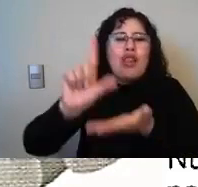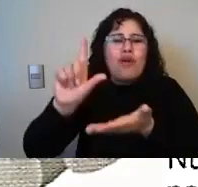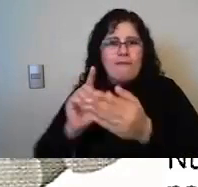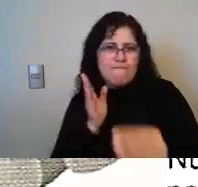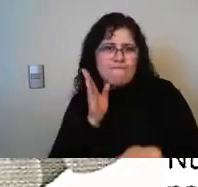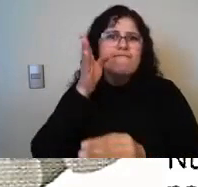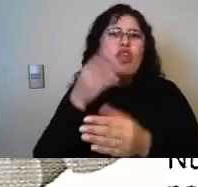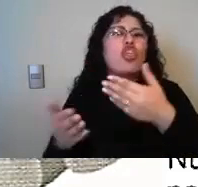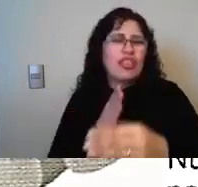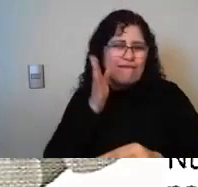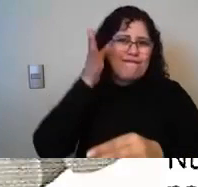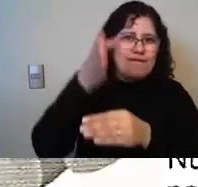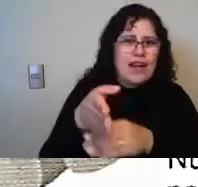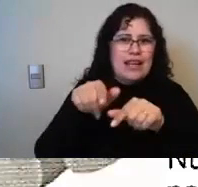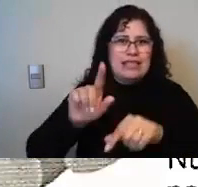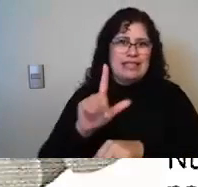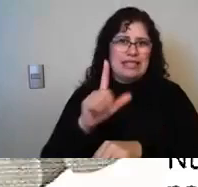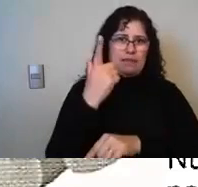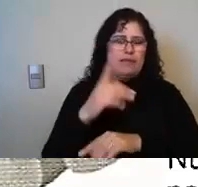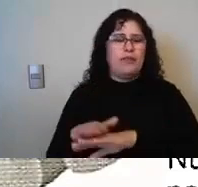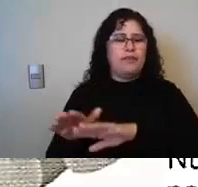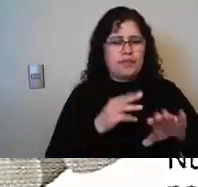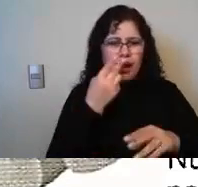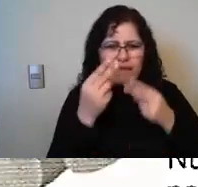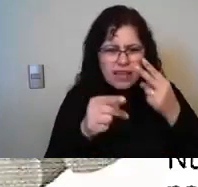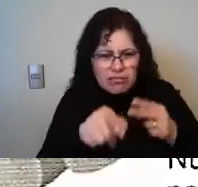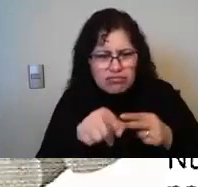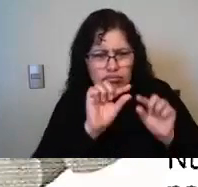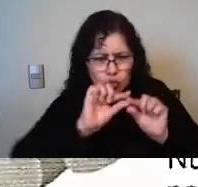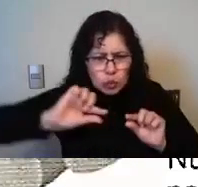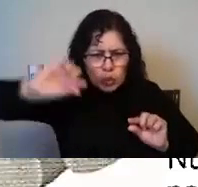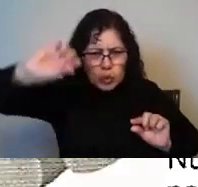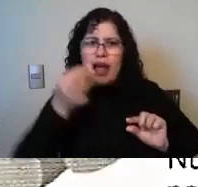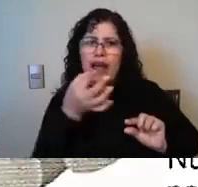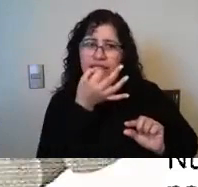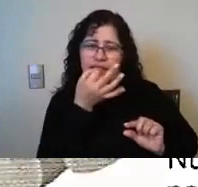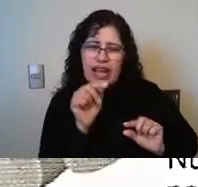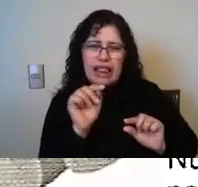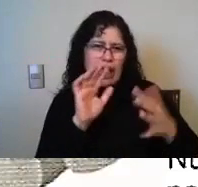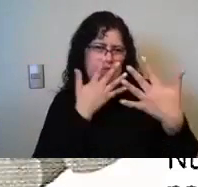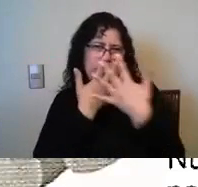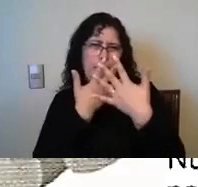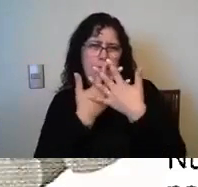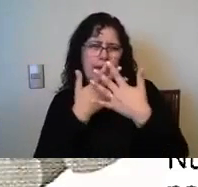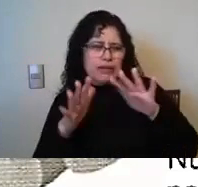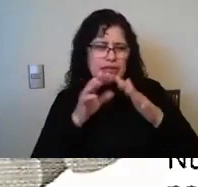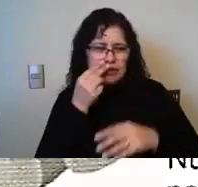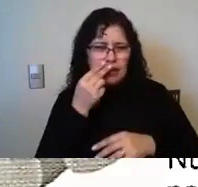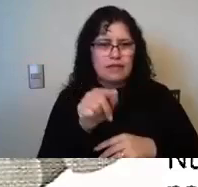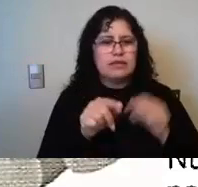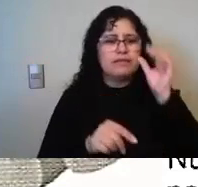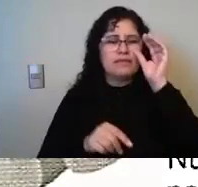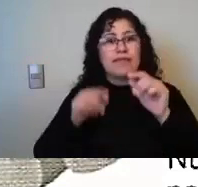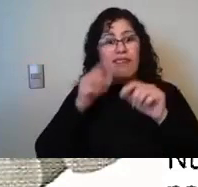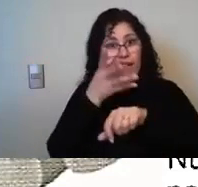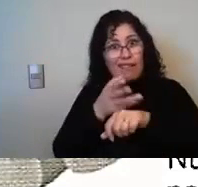En línea de color verde, y aquí por transparencia, se observa lo que es la vía de la